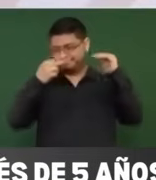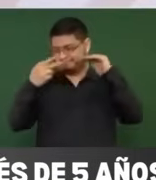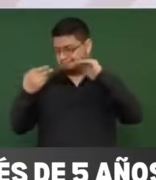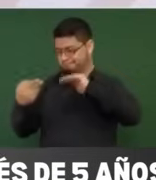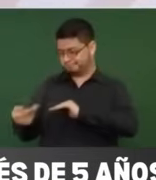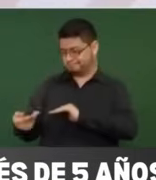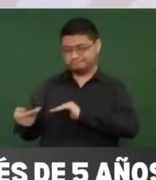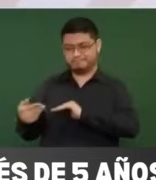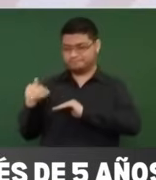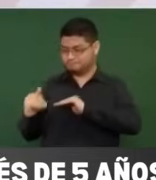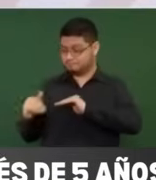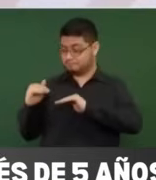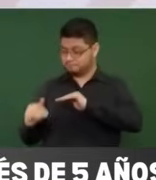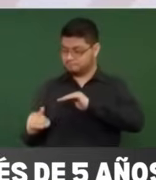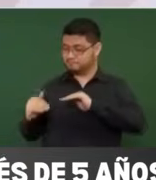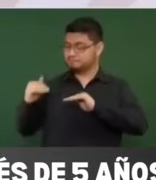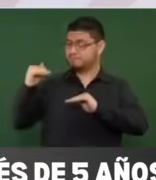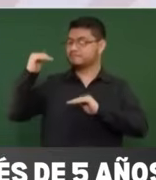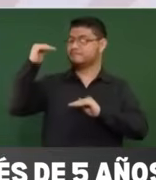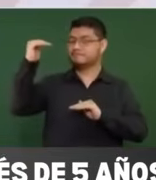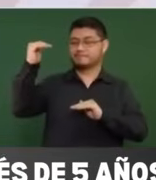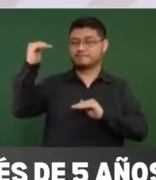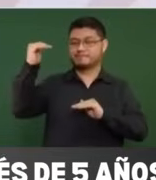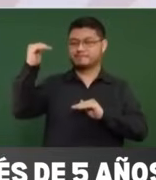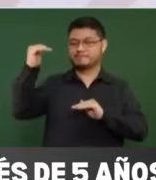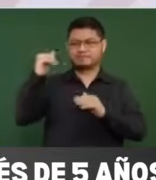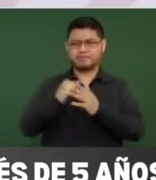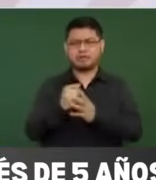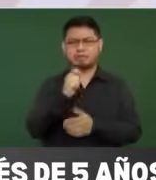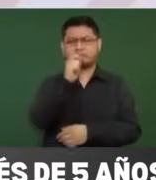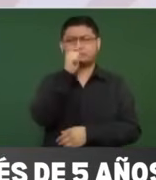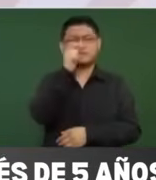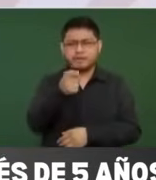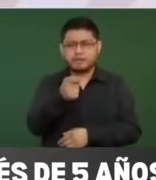que no significa necesariamente